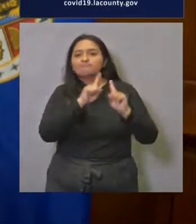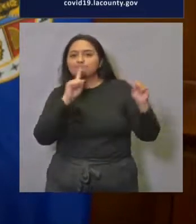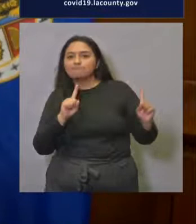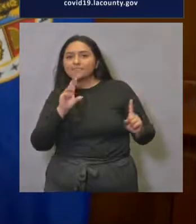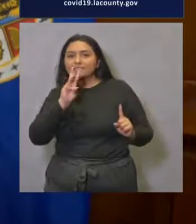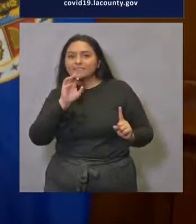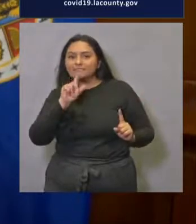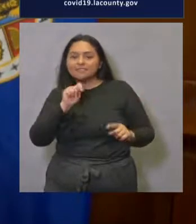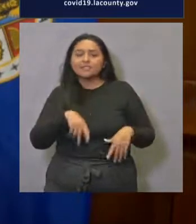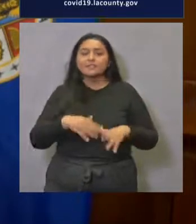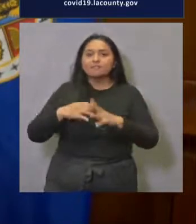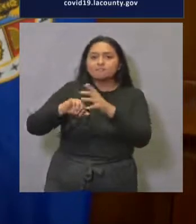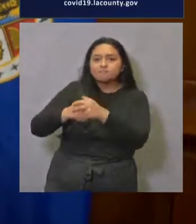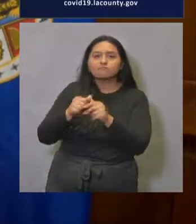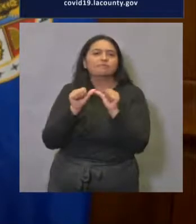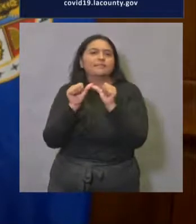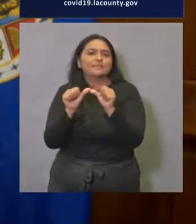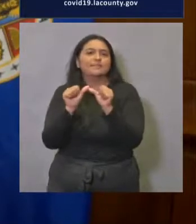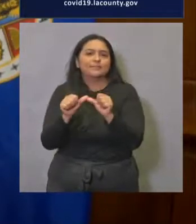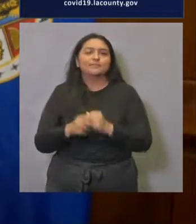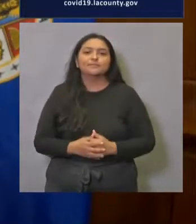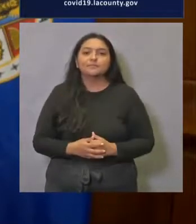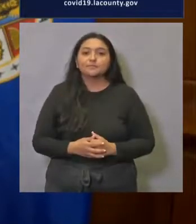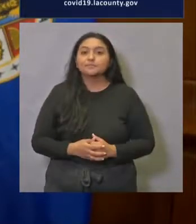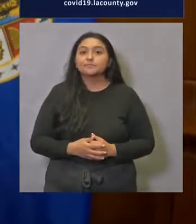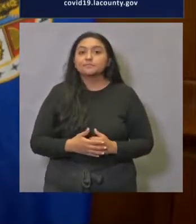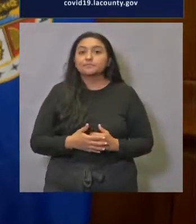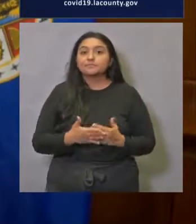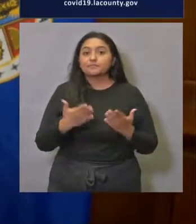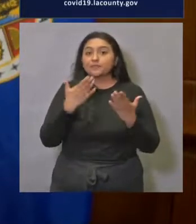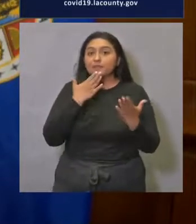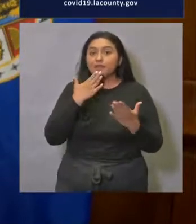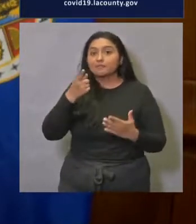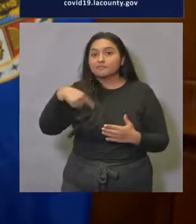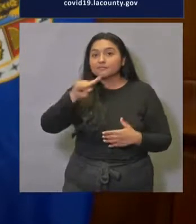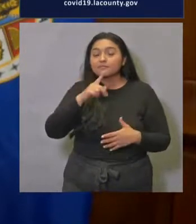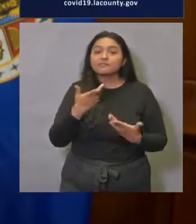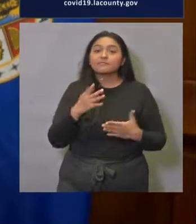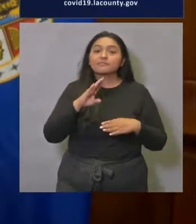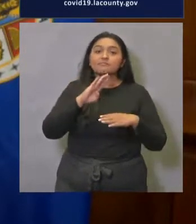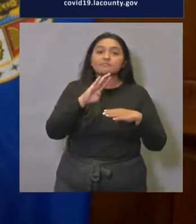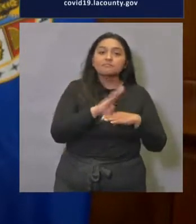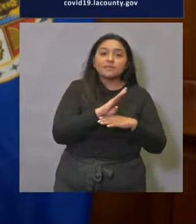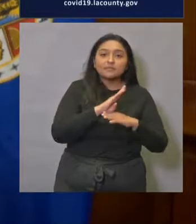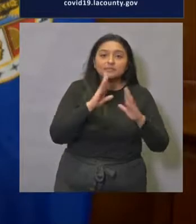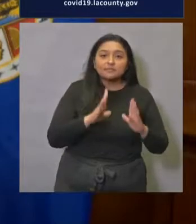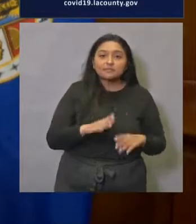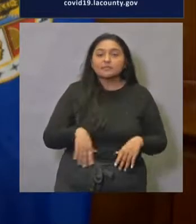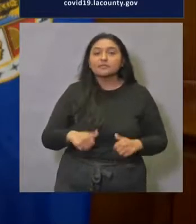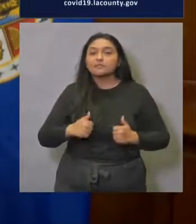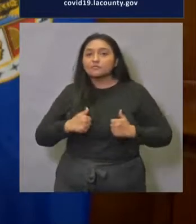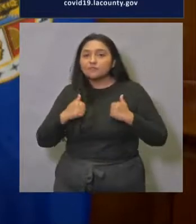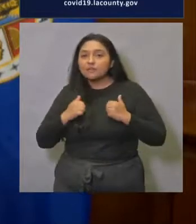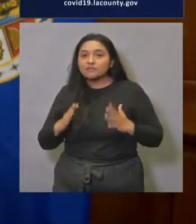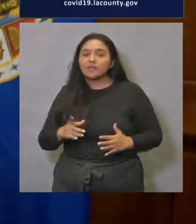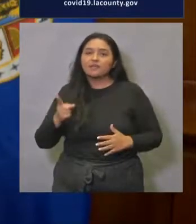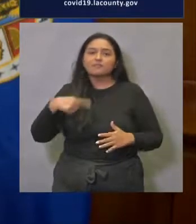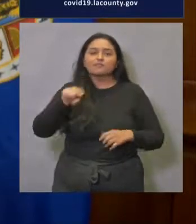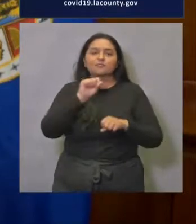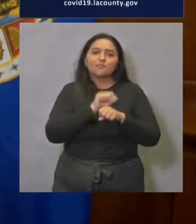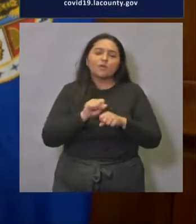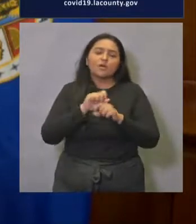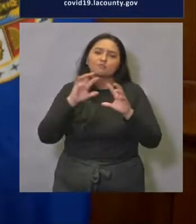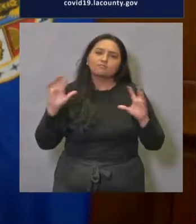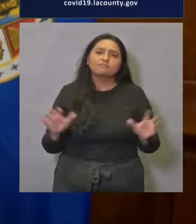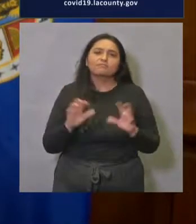pies. Le doy las gracias a nuestros residentes y negocios que han trabajado muy duro para mantenernos sanos